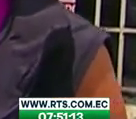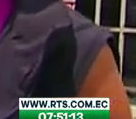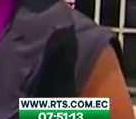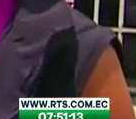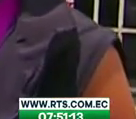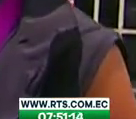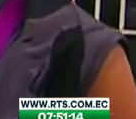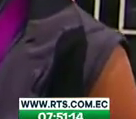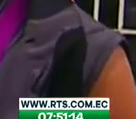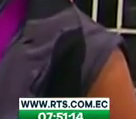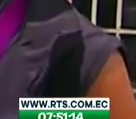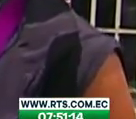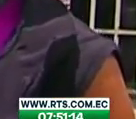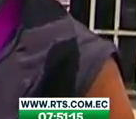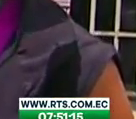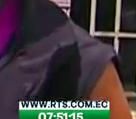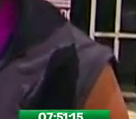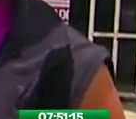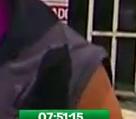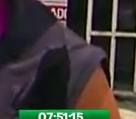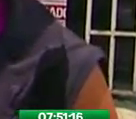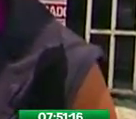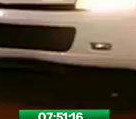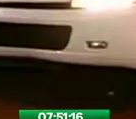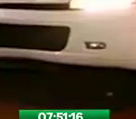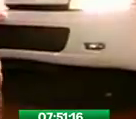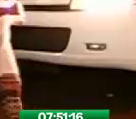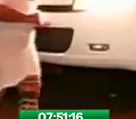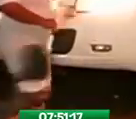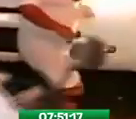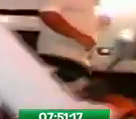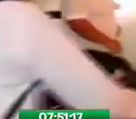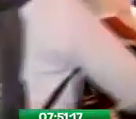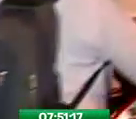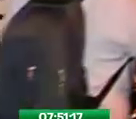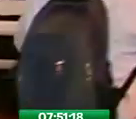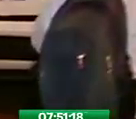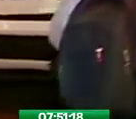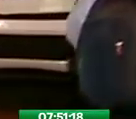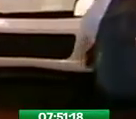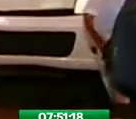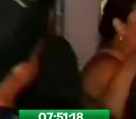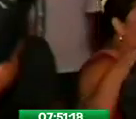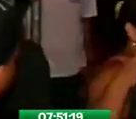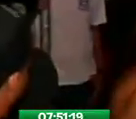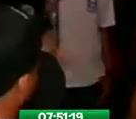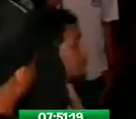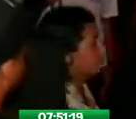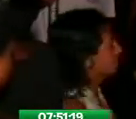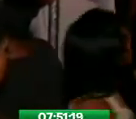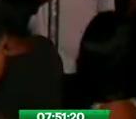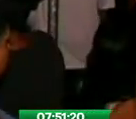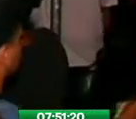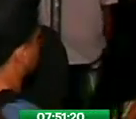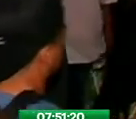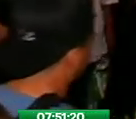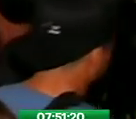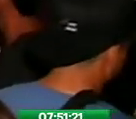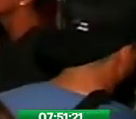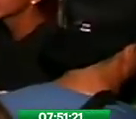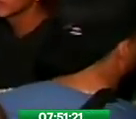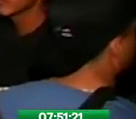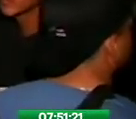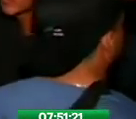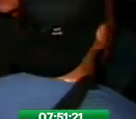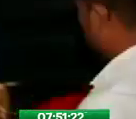que son establecimientos que recién van a iniciar la actividad. En los últimos años, en similares circunstancias, 28 internos